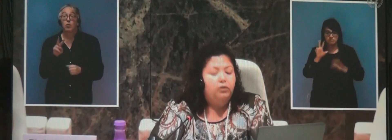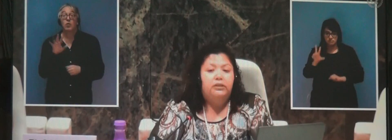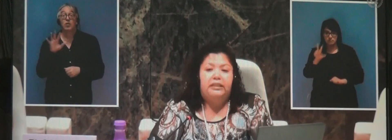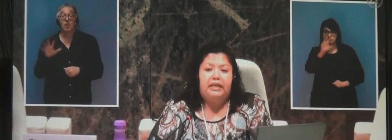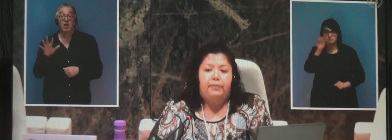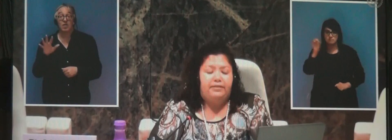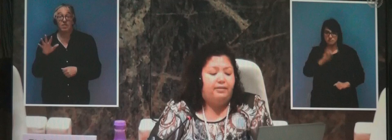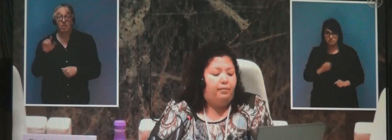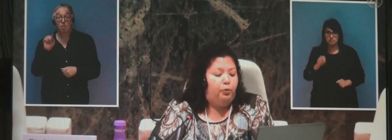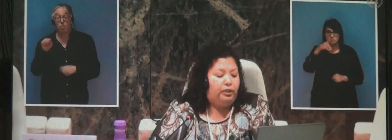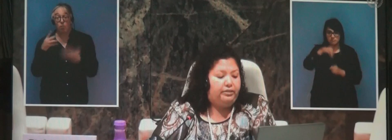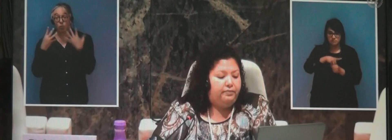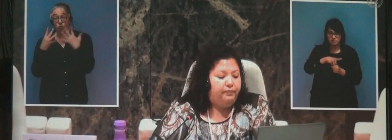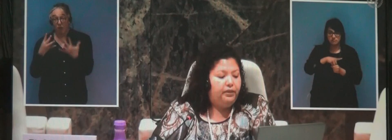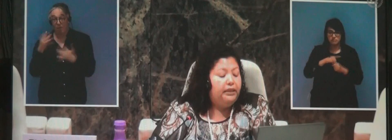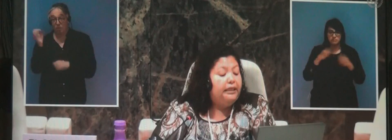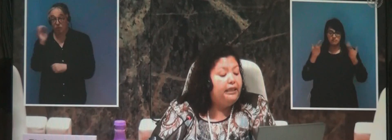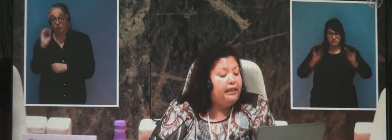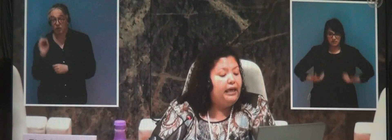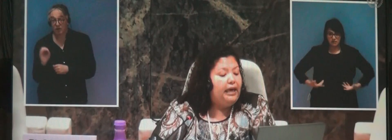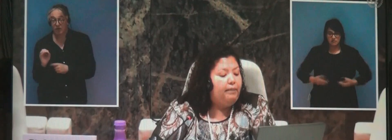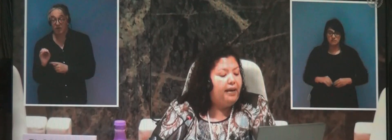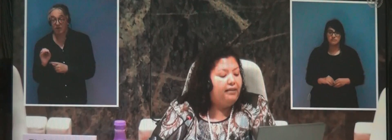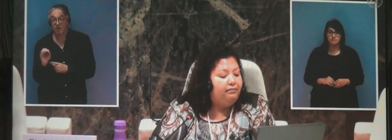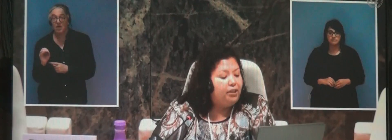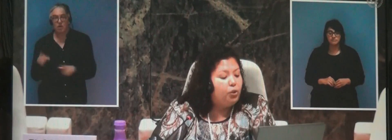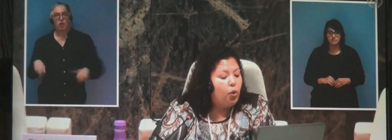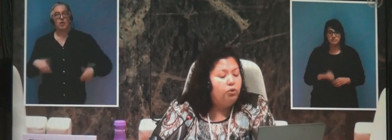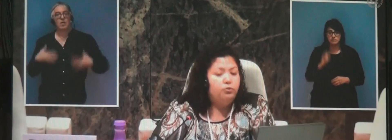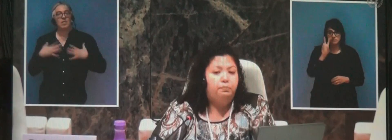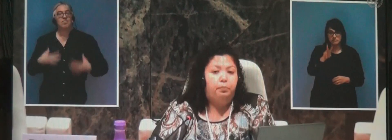25.93% discapacidad motriz y el